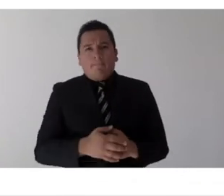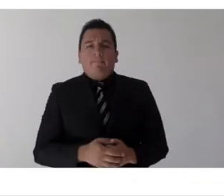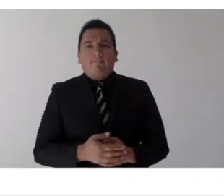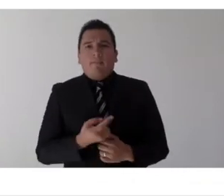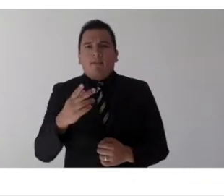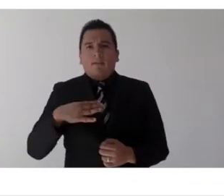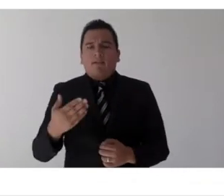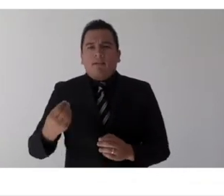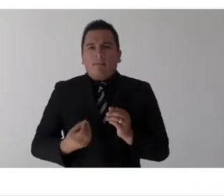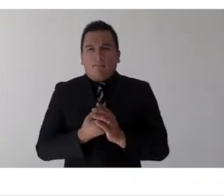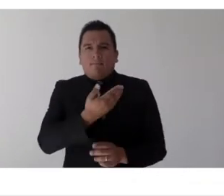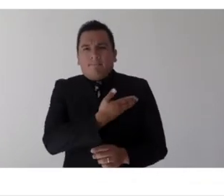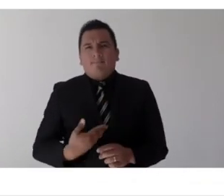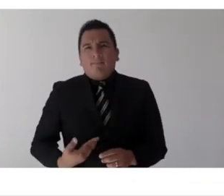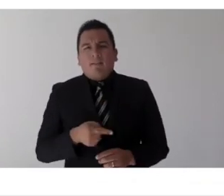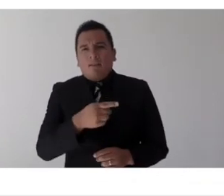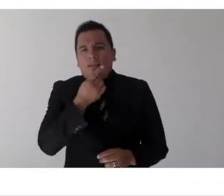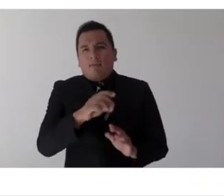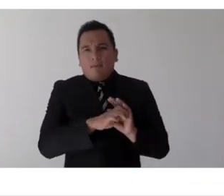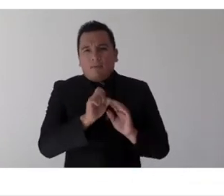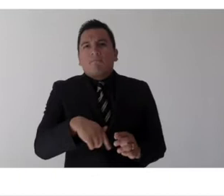huachicol de combustible, también la mencionó en